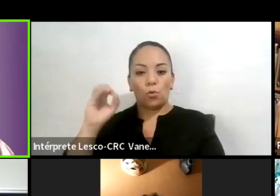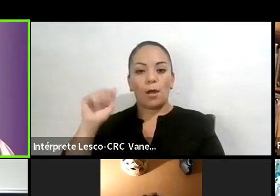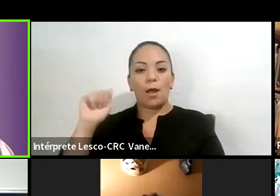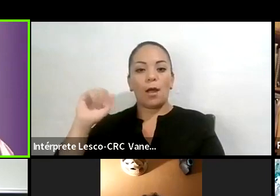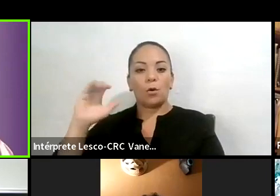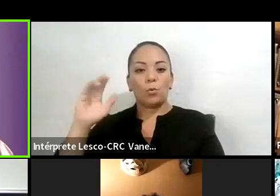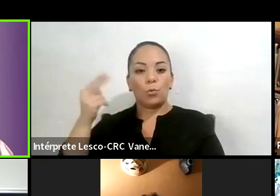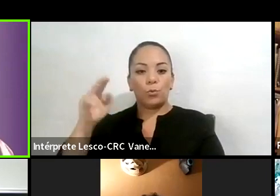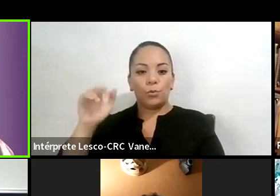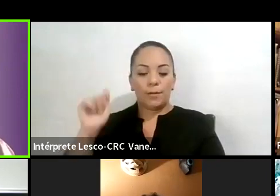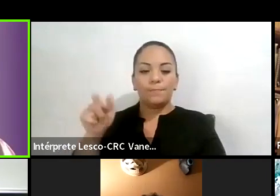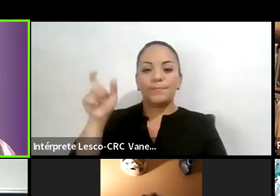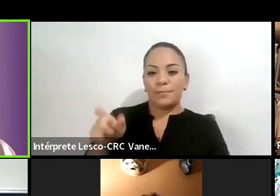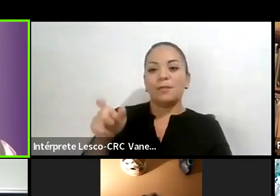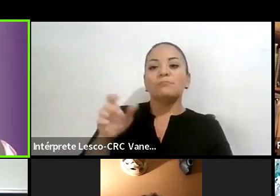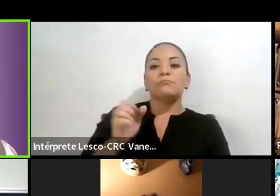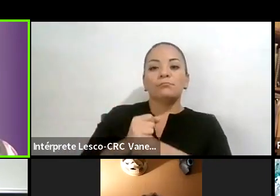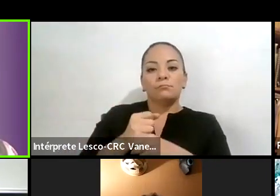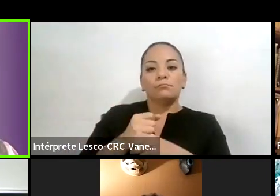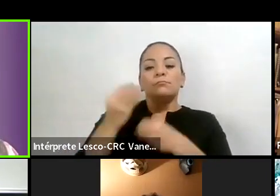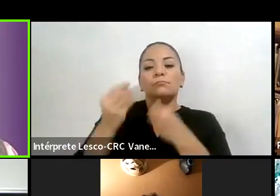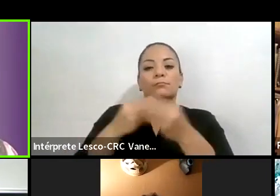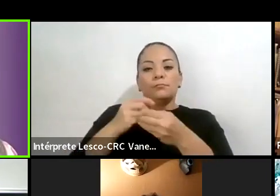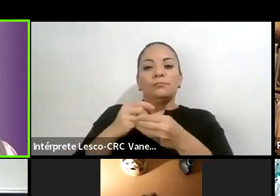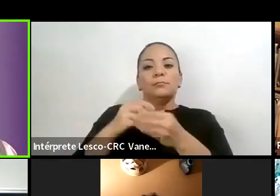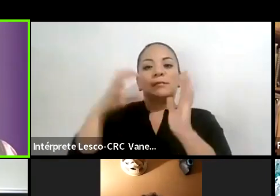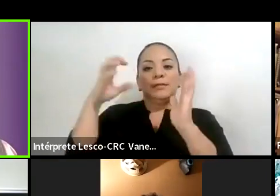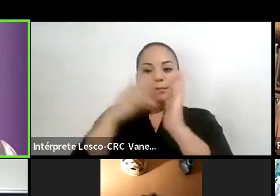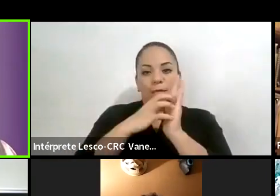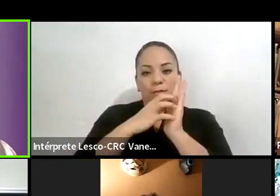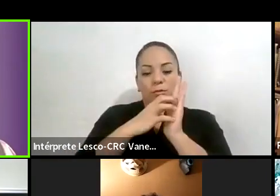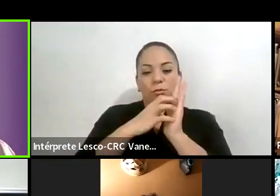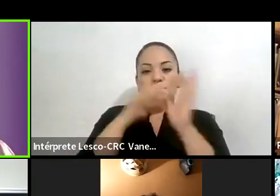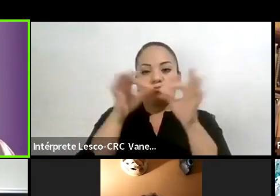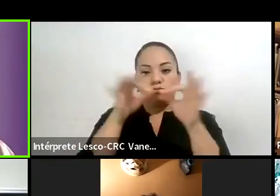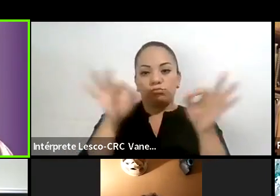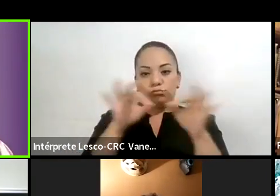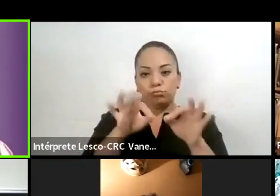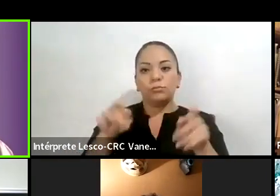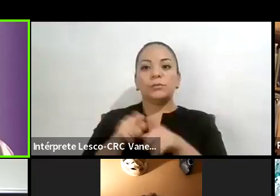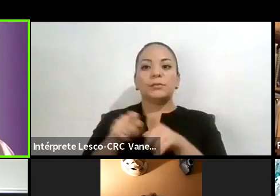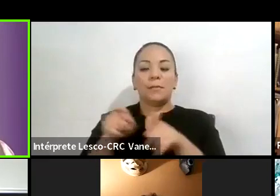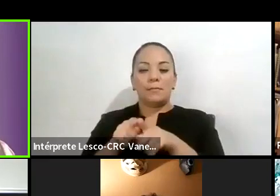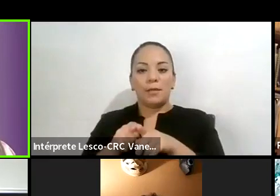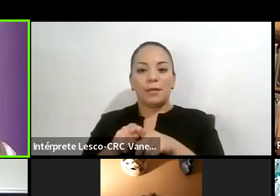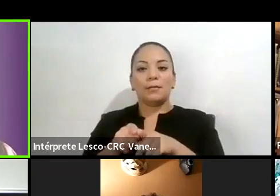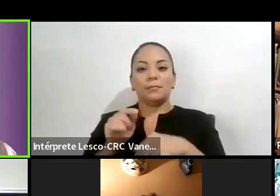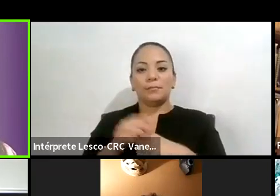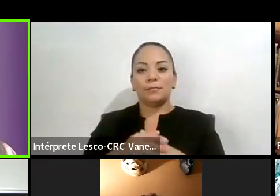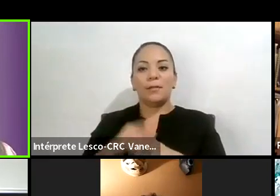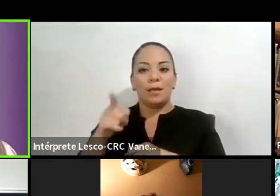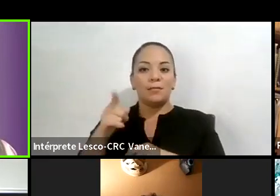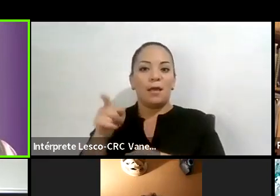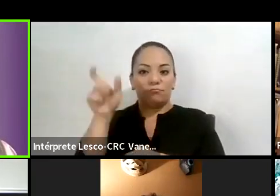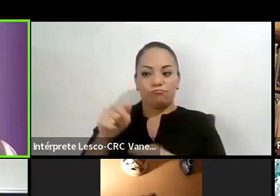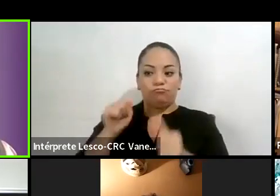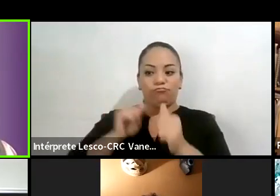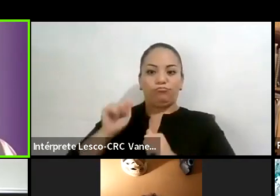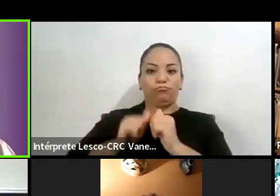ella hizo la producción artística del texto y también fue intérprete de uno de los personajes.